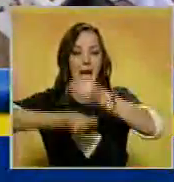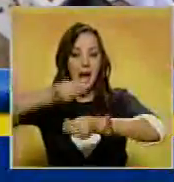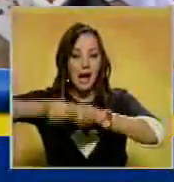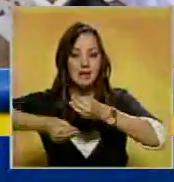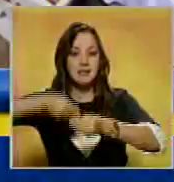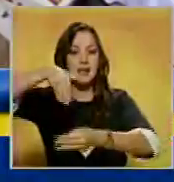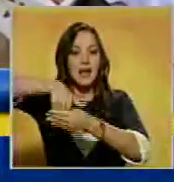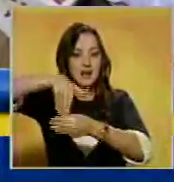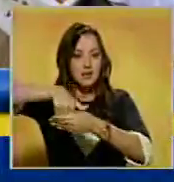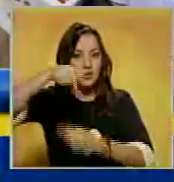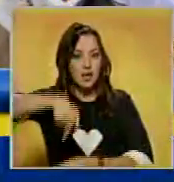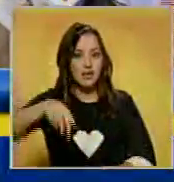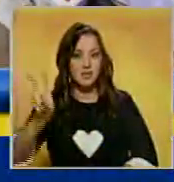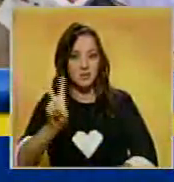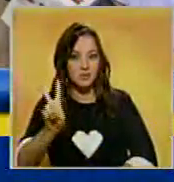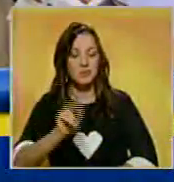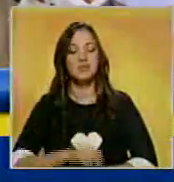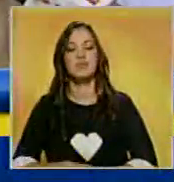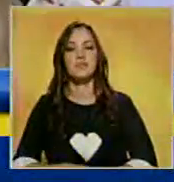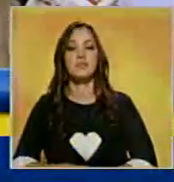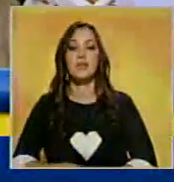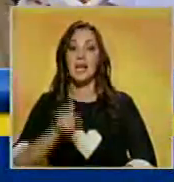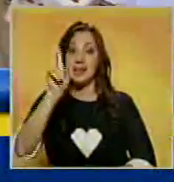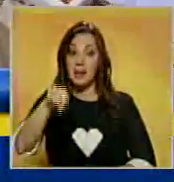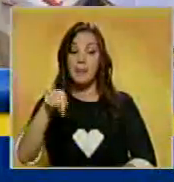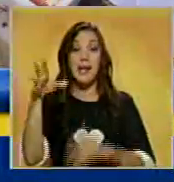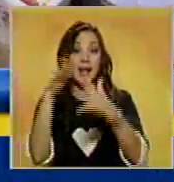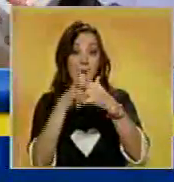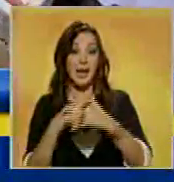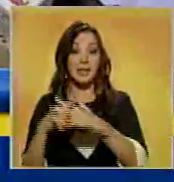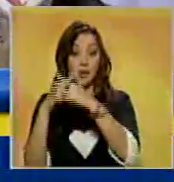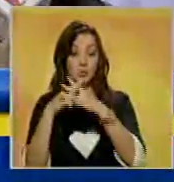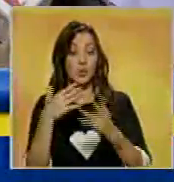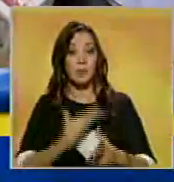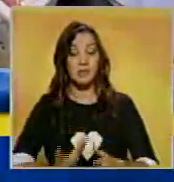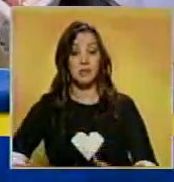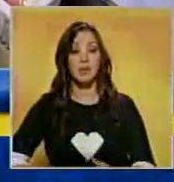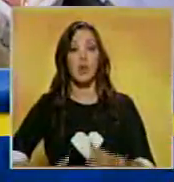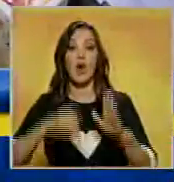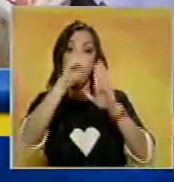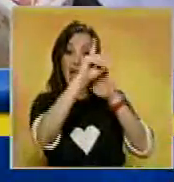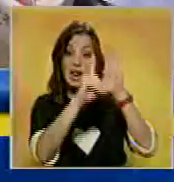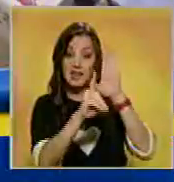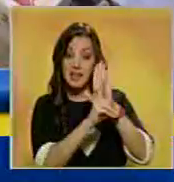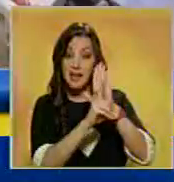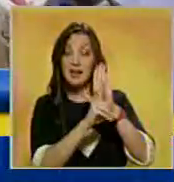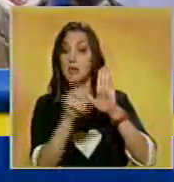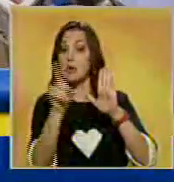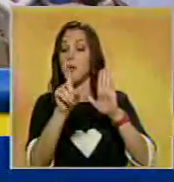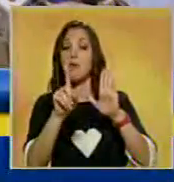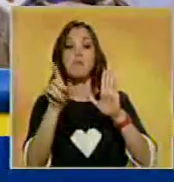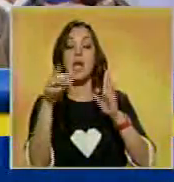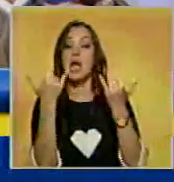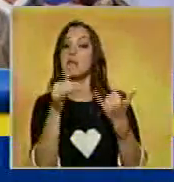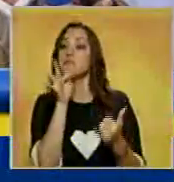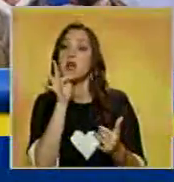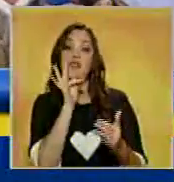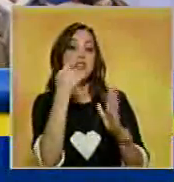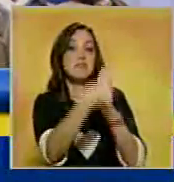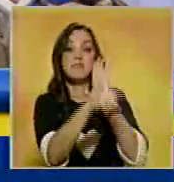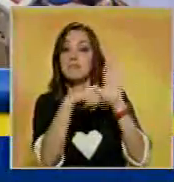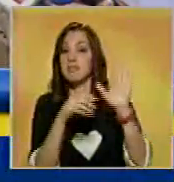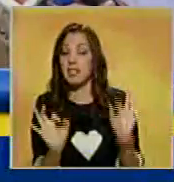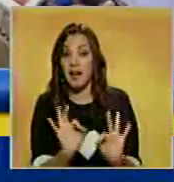que ha venido generando el presidente de los Estados Unidos, Barack Obama, con el decreto que todavía no ha derogado, independientemente de que hay una